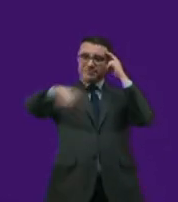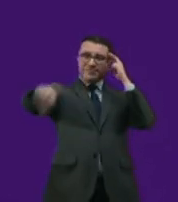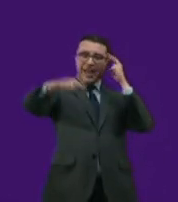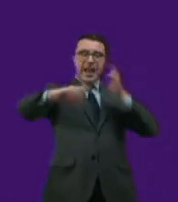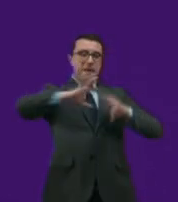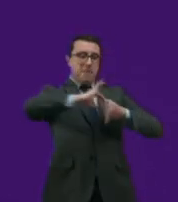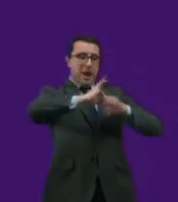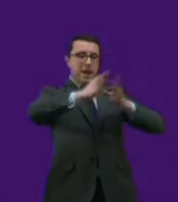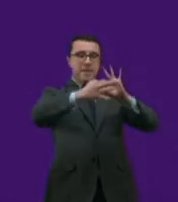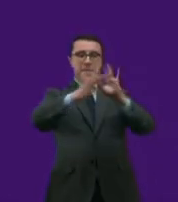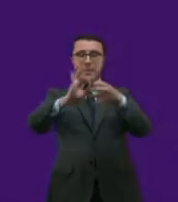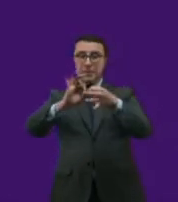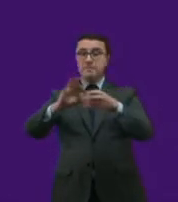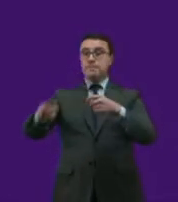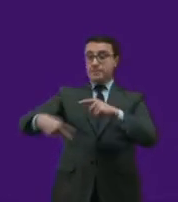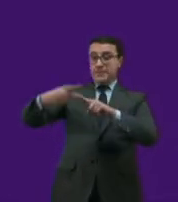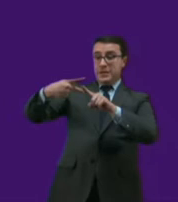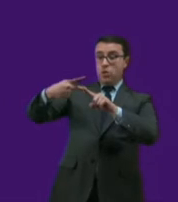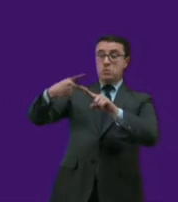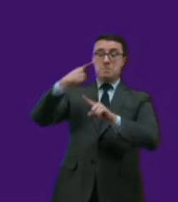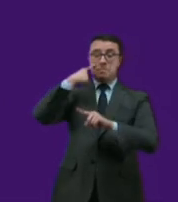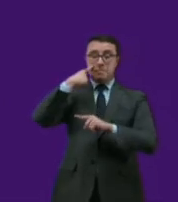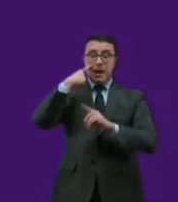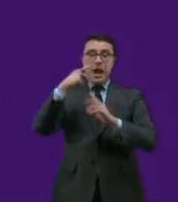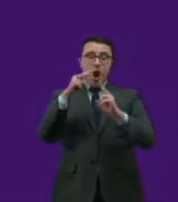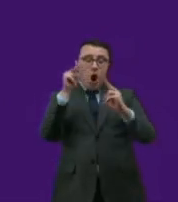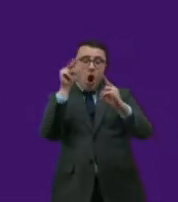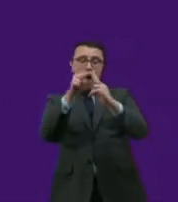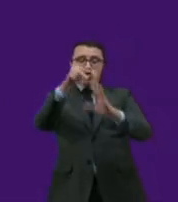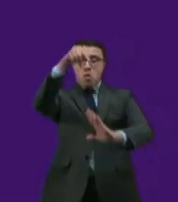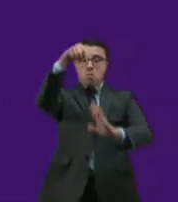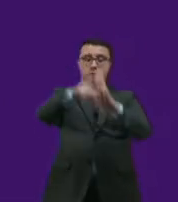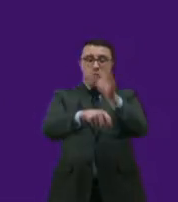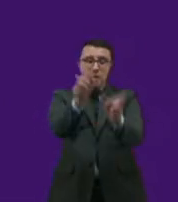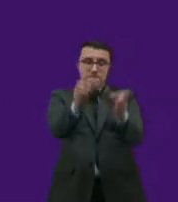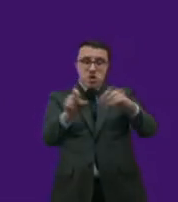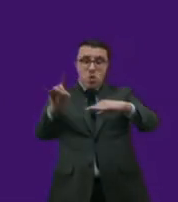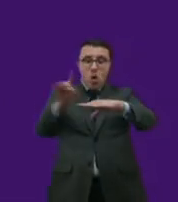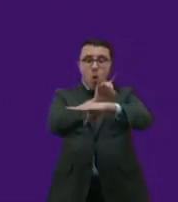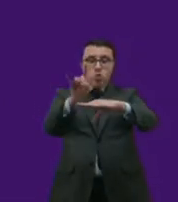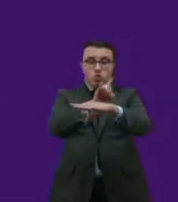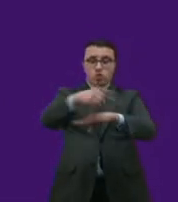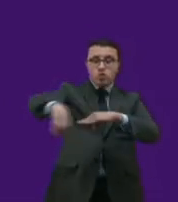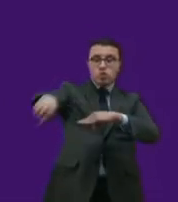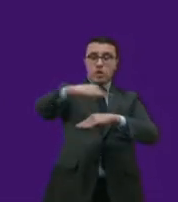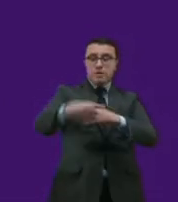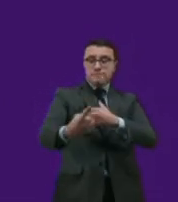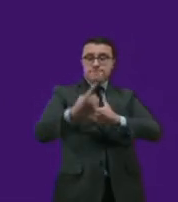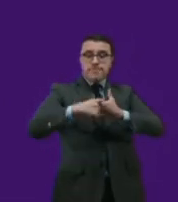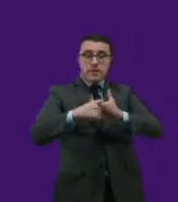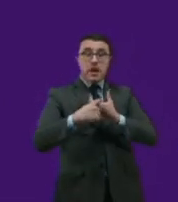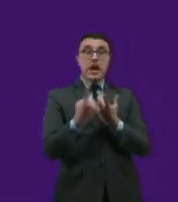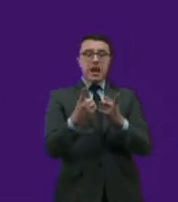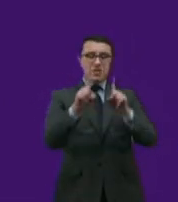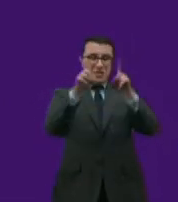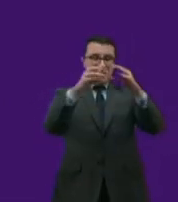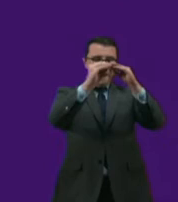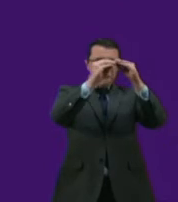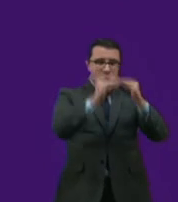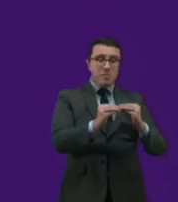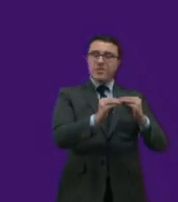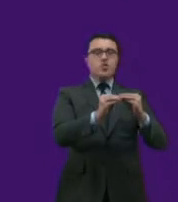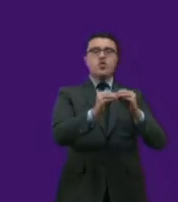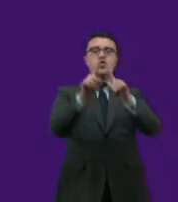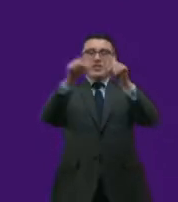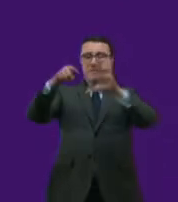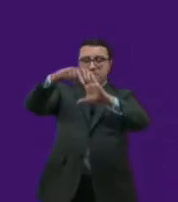segundo. Conocimiento profundo del usuario. Entonces, no es un conocimiento de formas, es un conocimiento más de fondo.